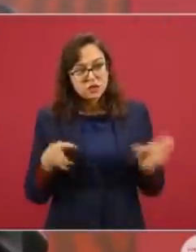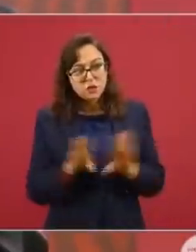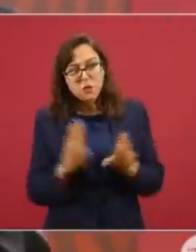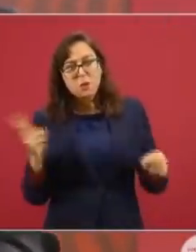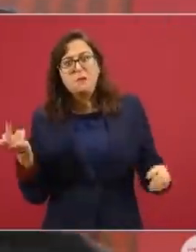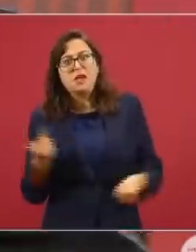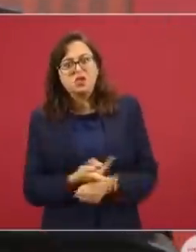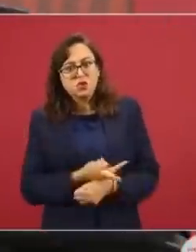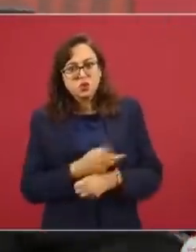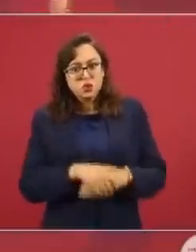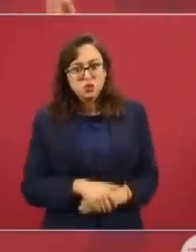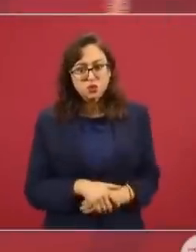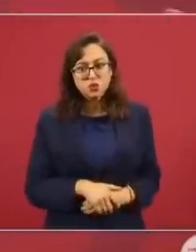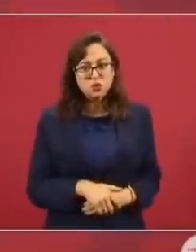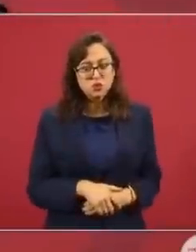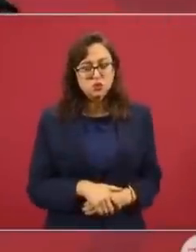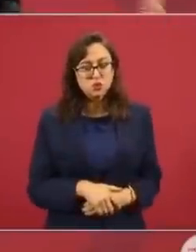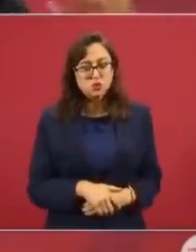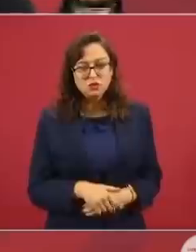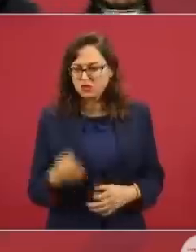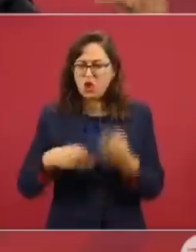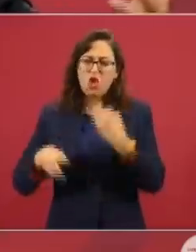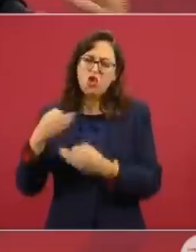Pero los medios más influyentes